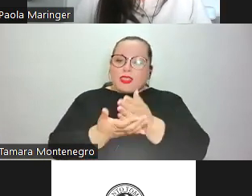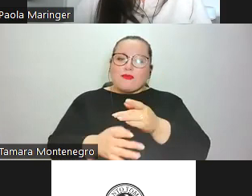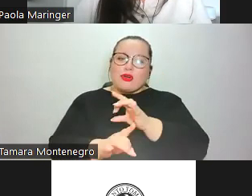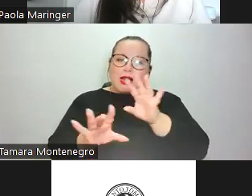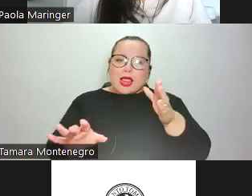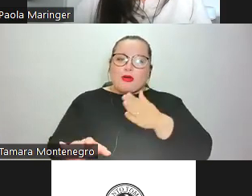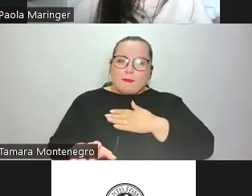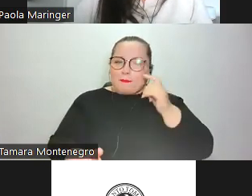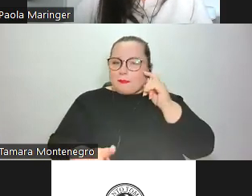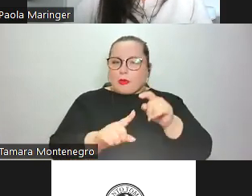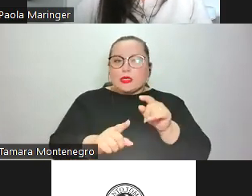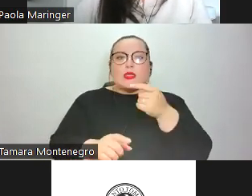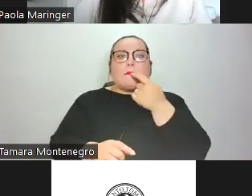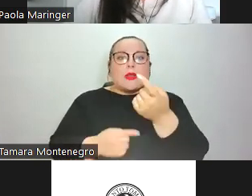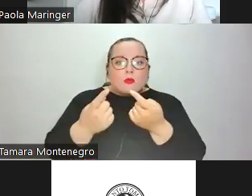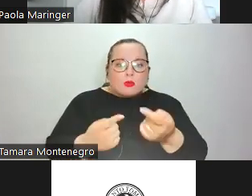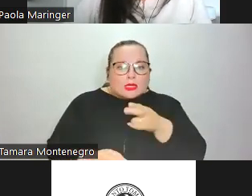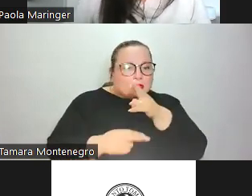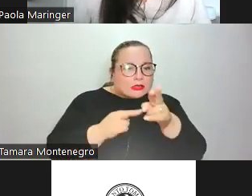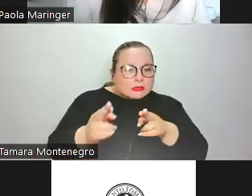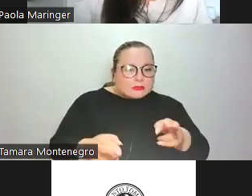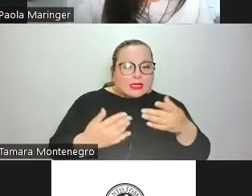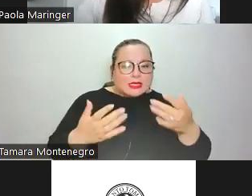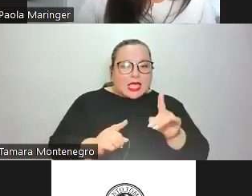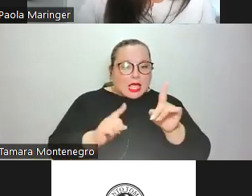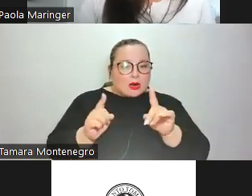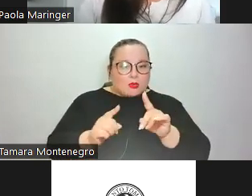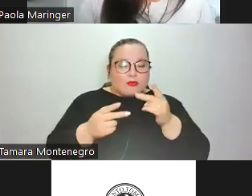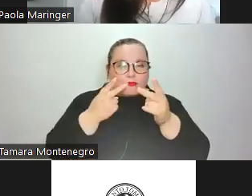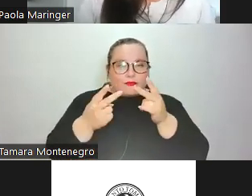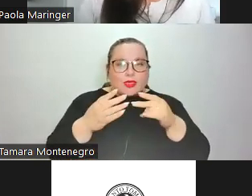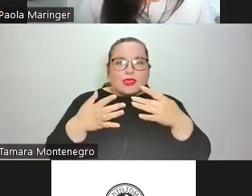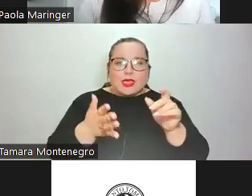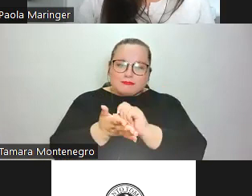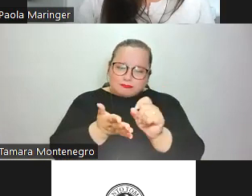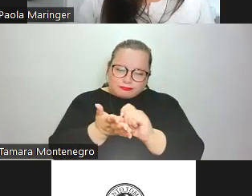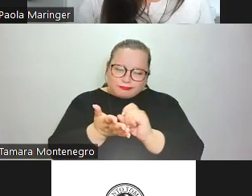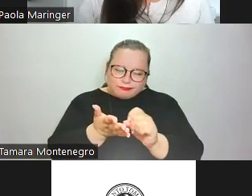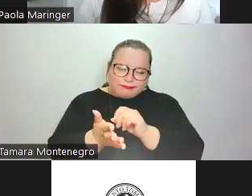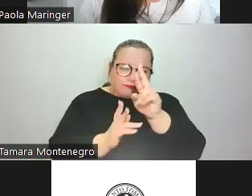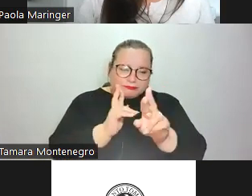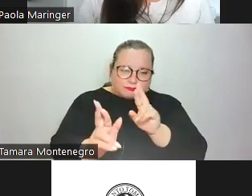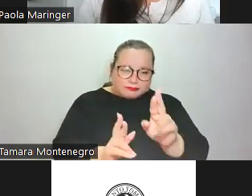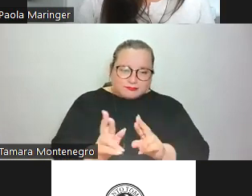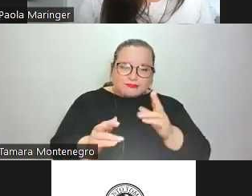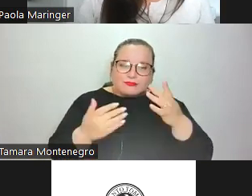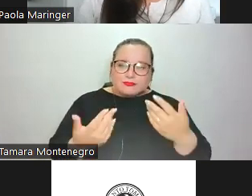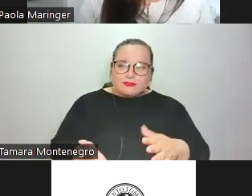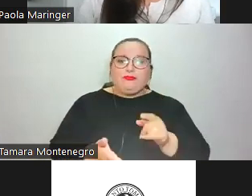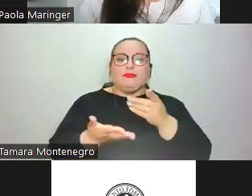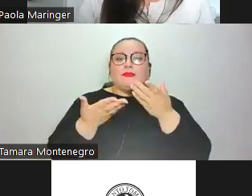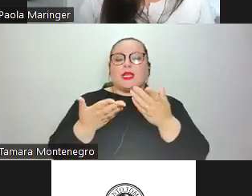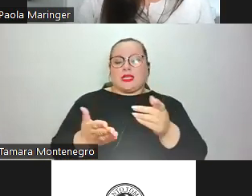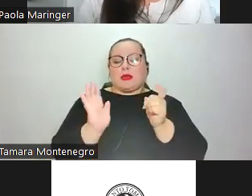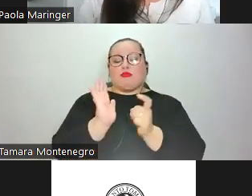estas preguntas que quienes ya han estado, estoy segura que hicieron la tarea de responder ahí. Esto es el punto